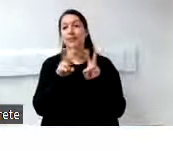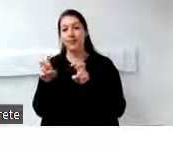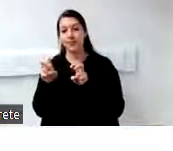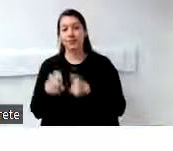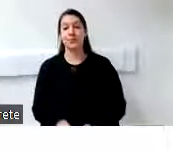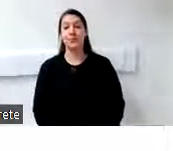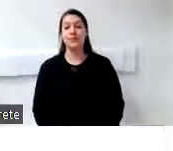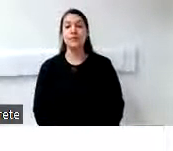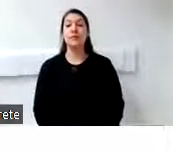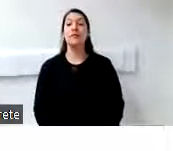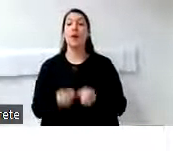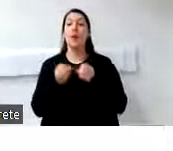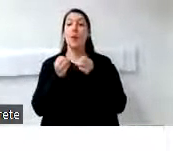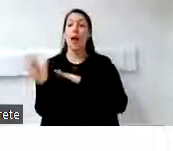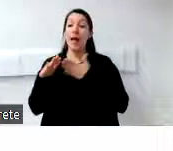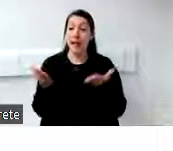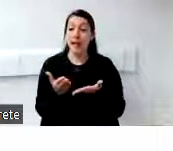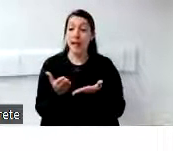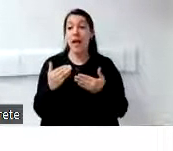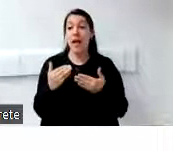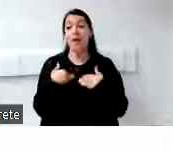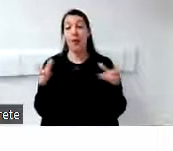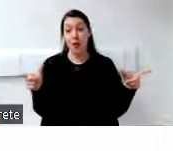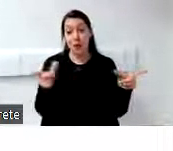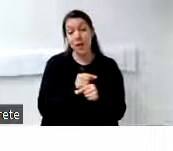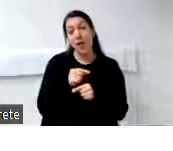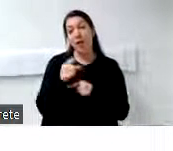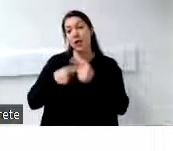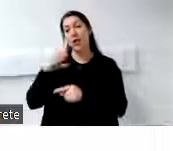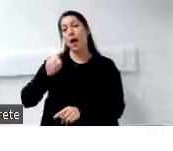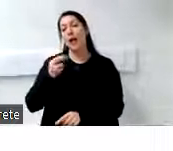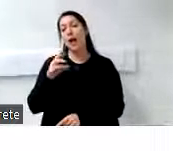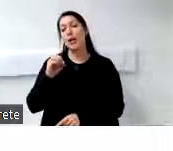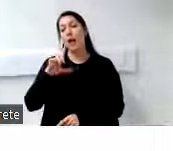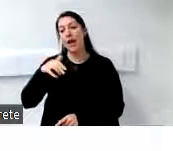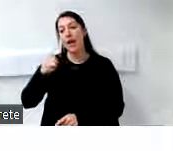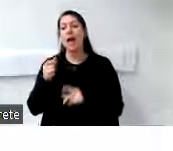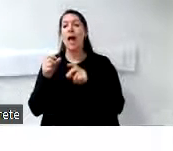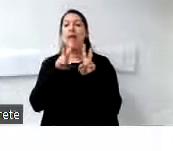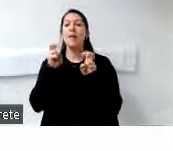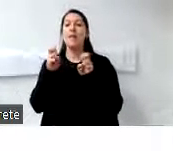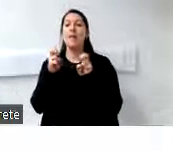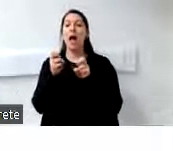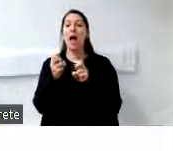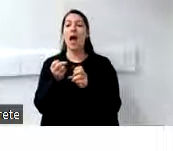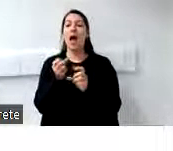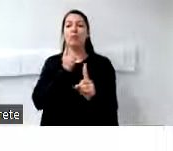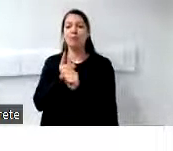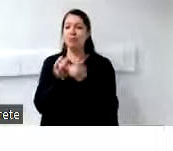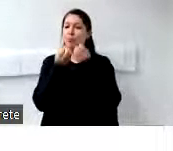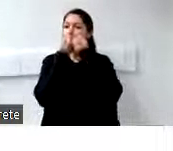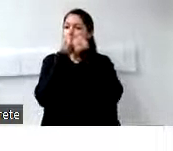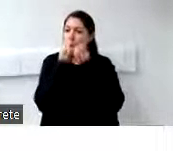Muy bien. Y hasta acá estoy. Sigue Carolina con lo que refiere al trato adecuado. Y después al final abrimos un